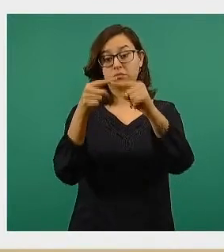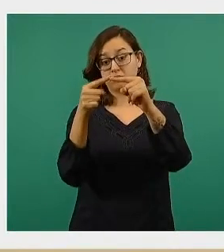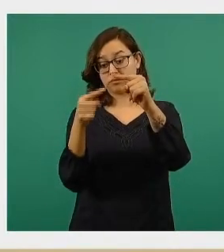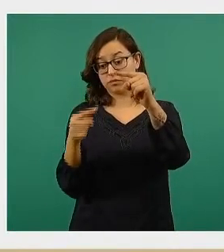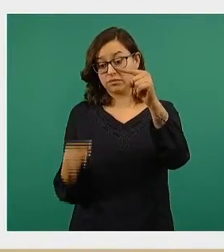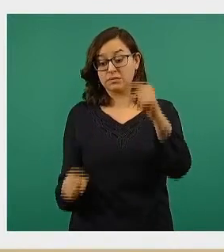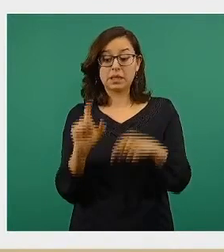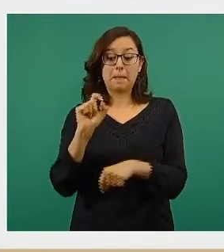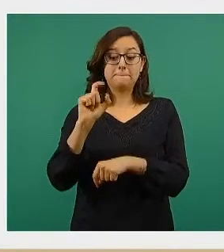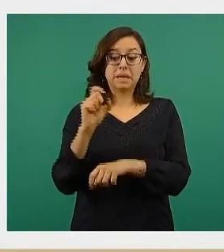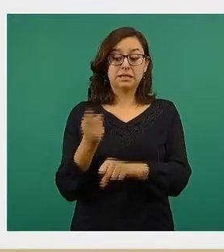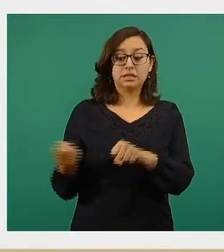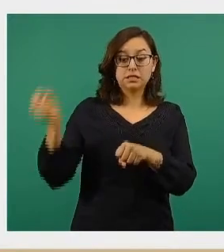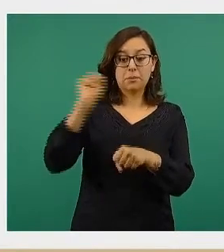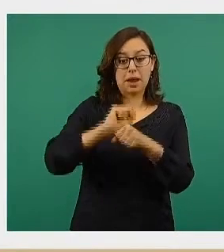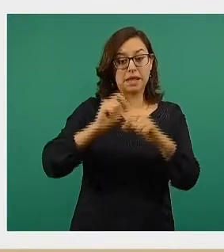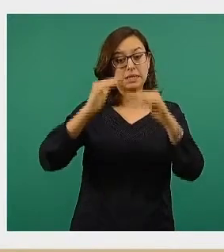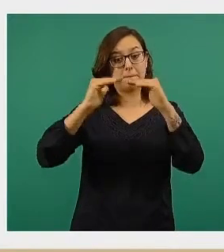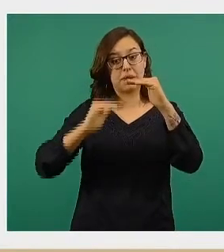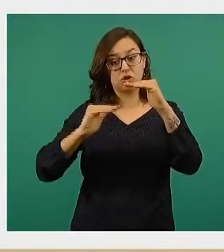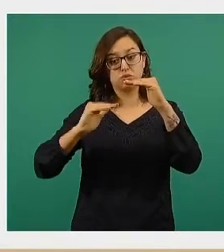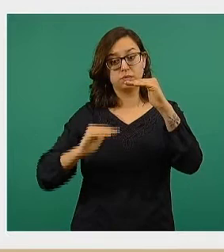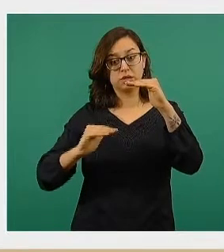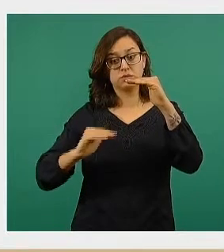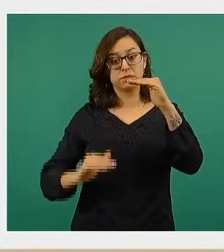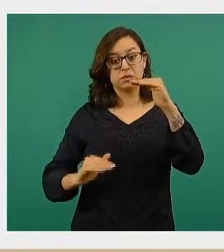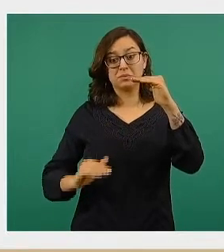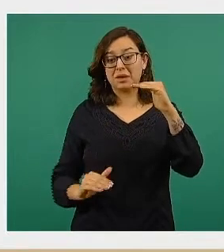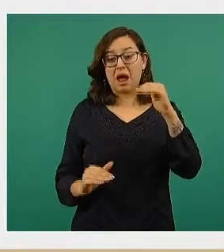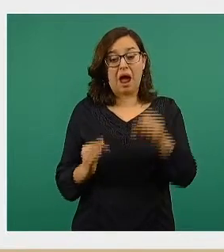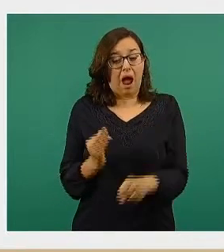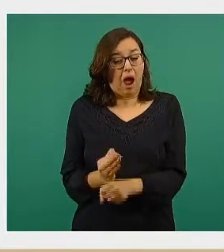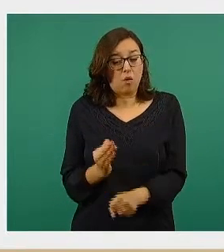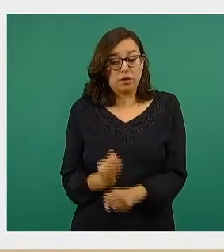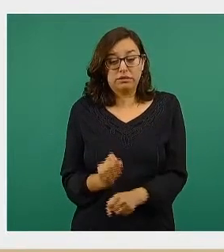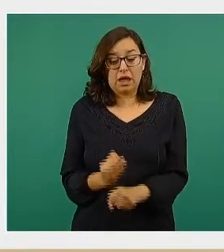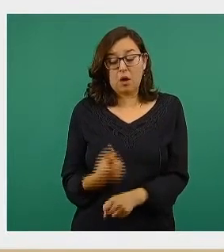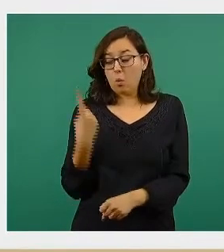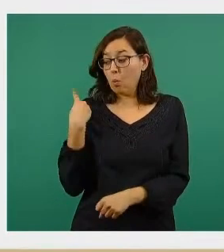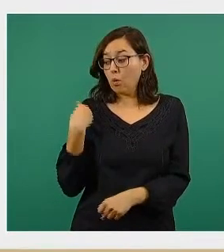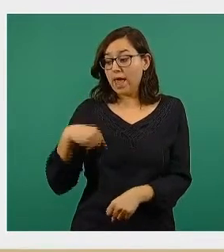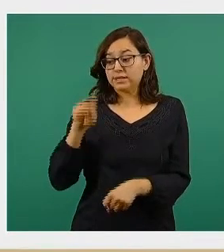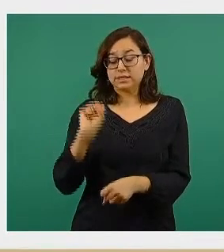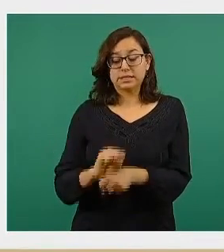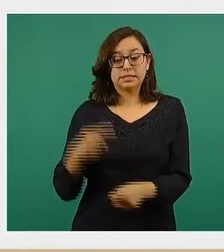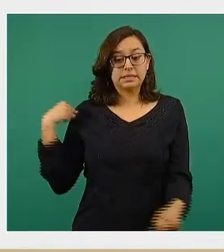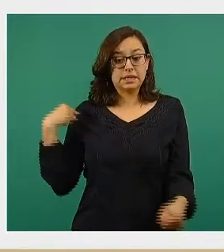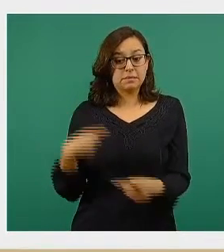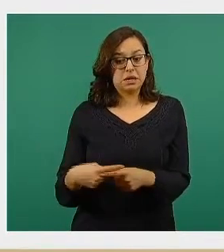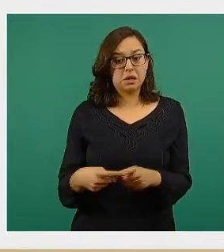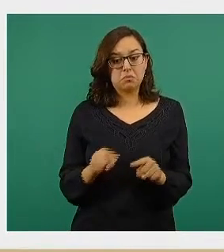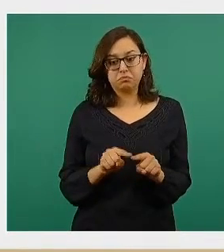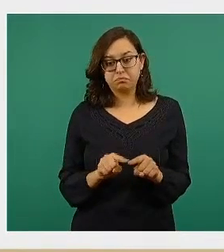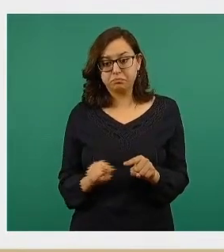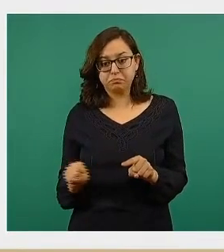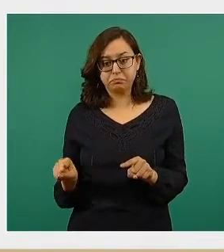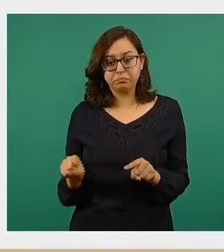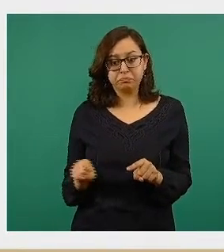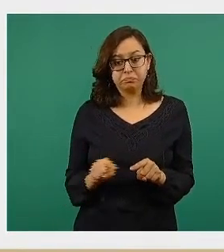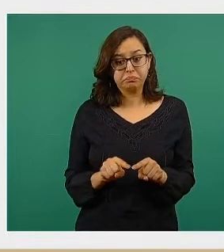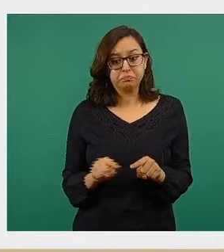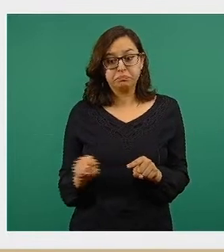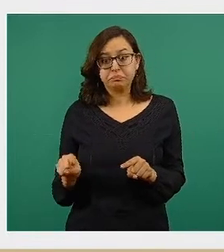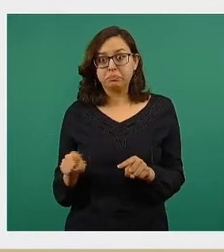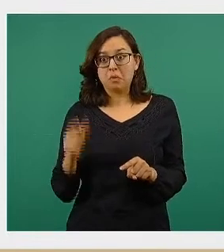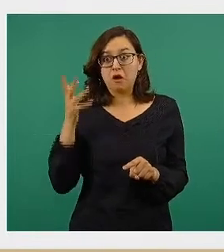muy pequeño, un cambio en la proporción de decimales a lo largo de esta semana. No tenemos prejuicio alguno sobre qué